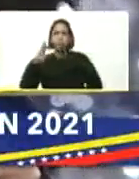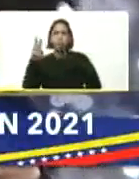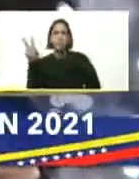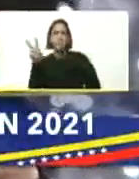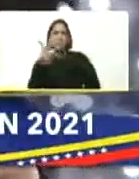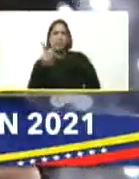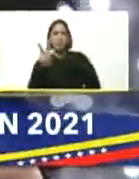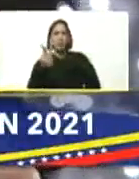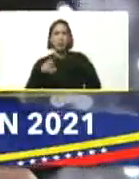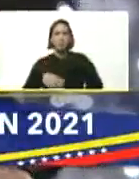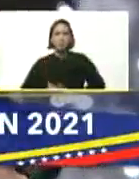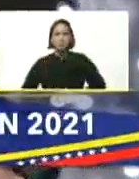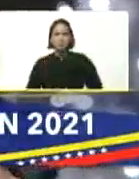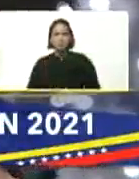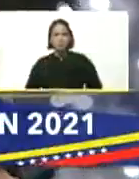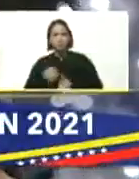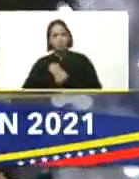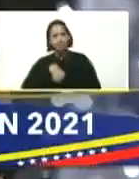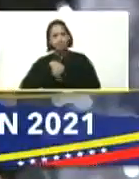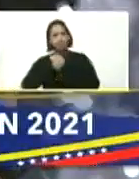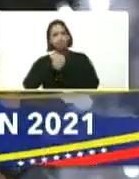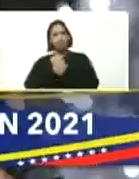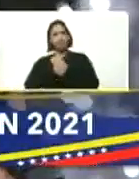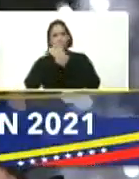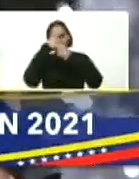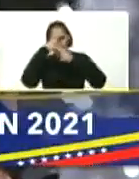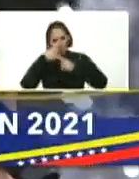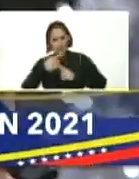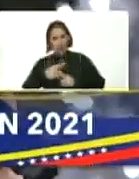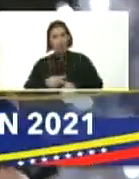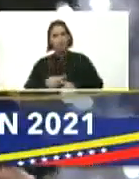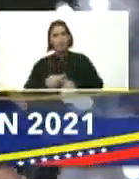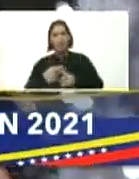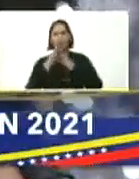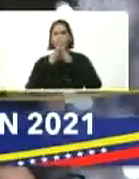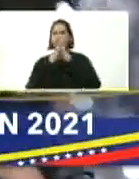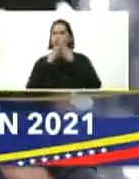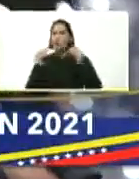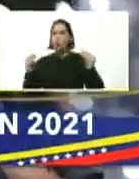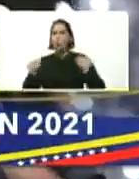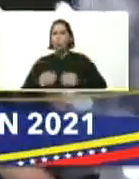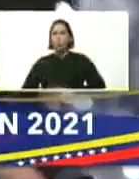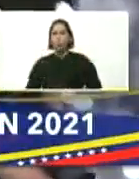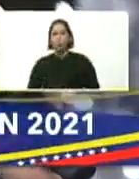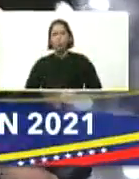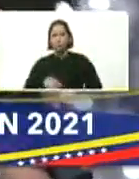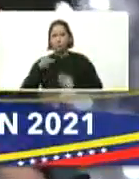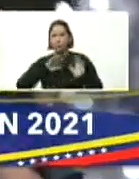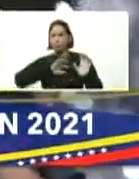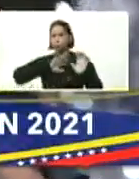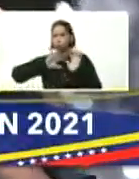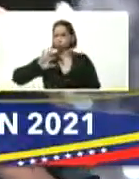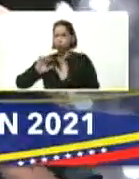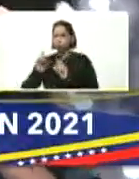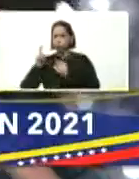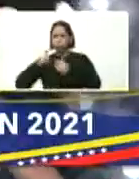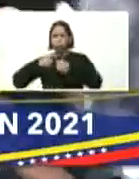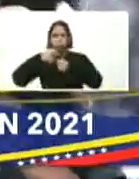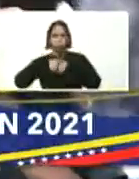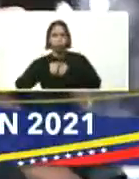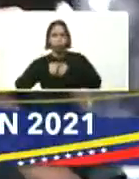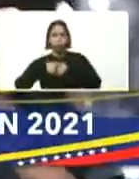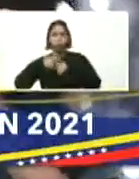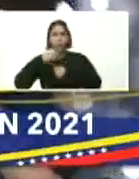Venezuela, amada y respetada por toda la delegación que integra también